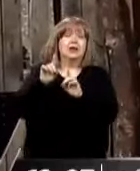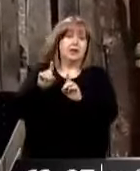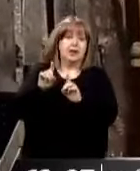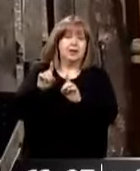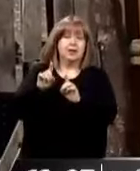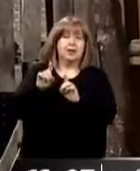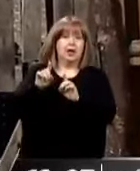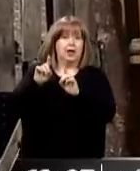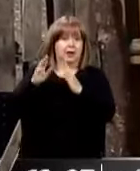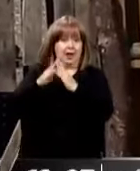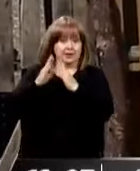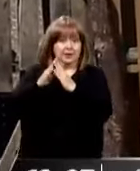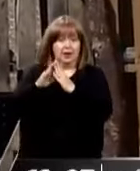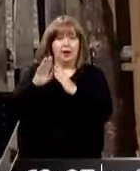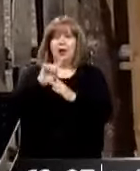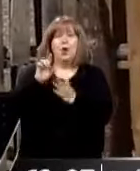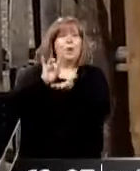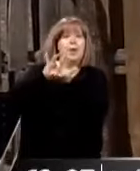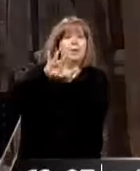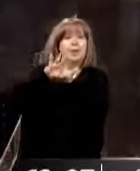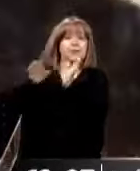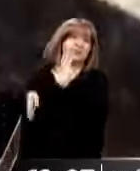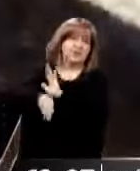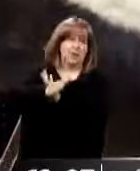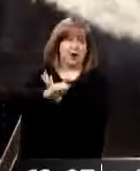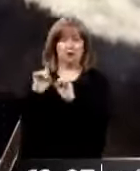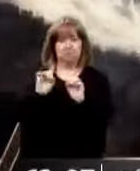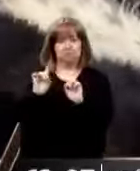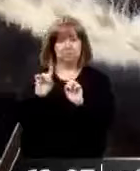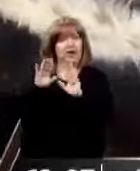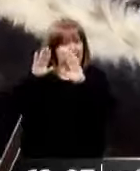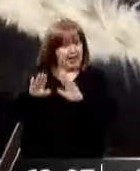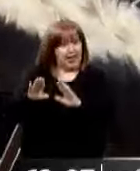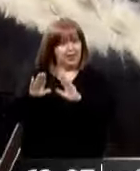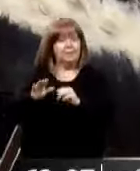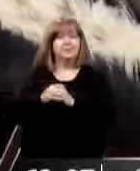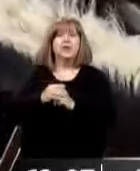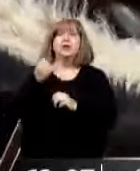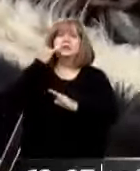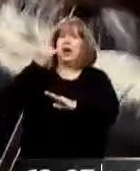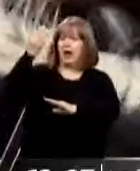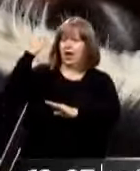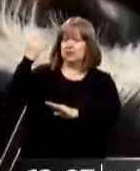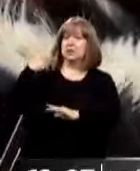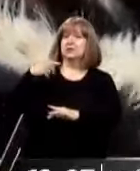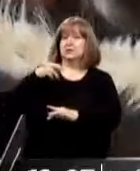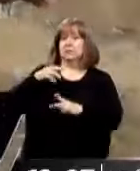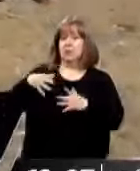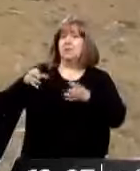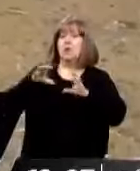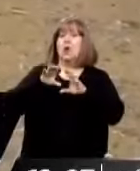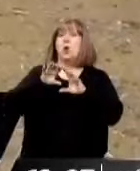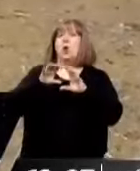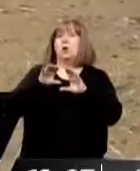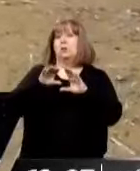Sí. En otro momento, en años anteriores, hubo intentos, pidieron justamente esto, pero la Suprema Corte de Justicia no dio